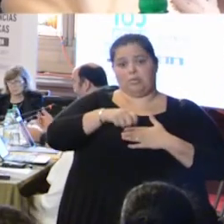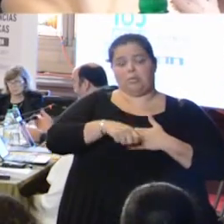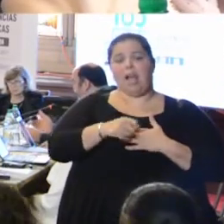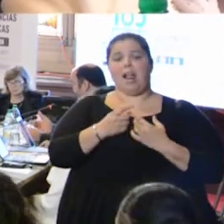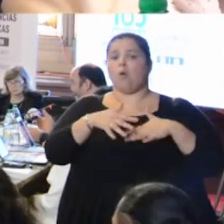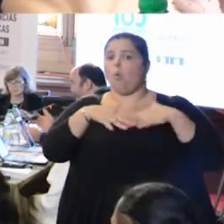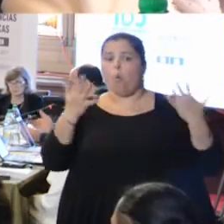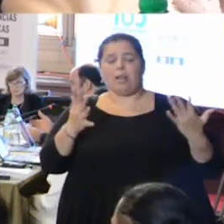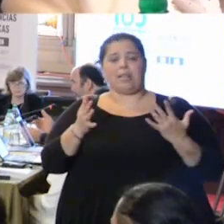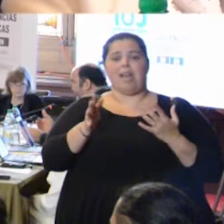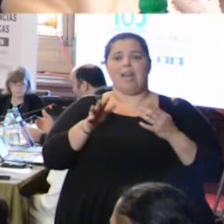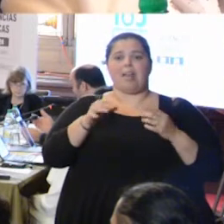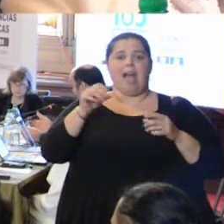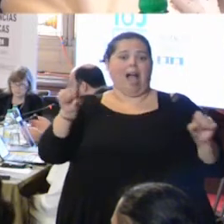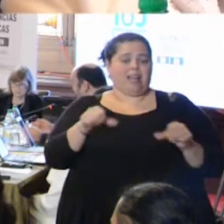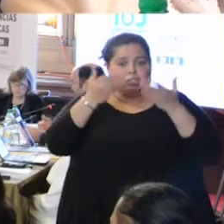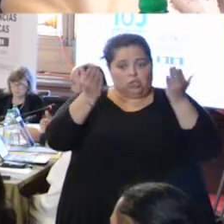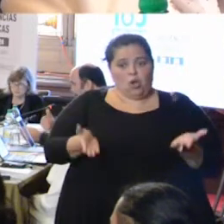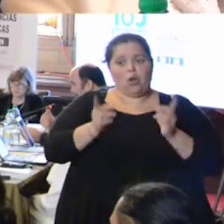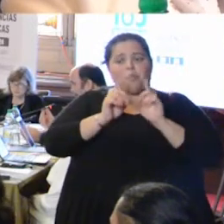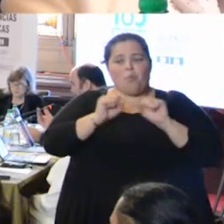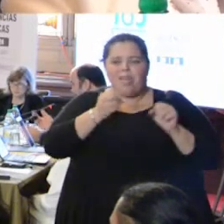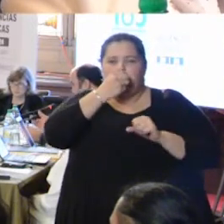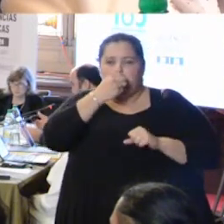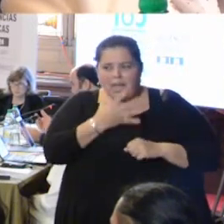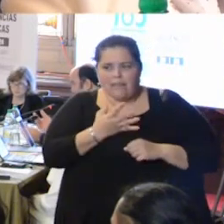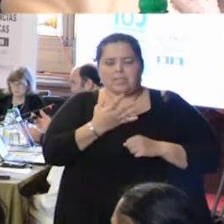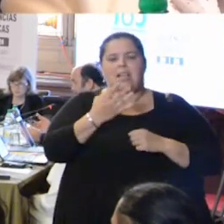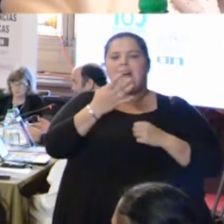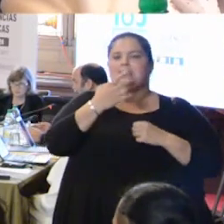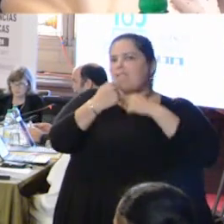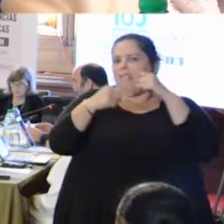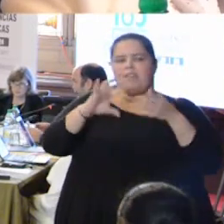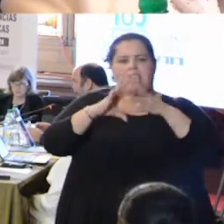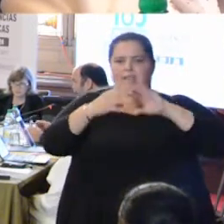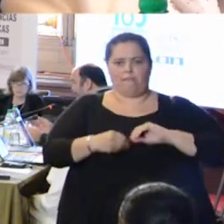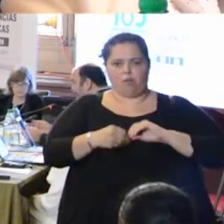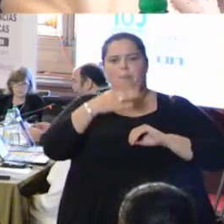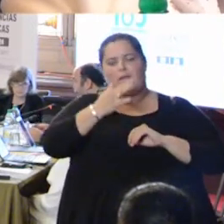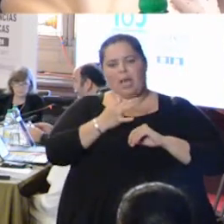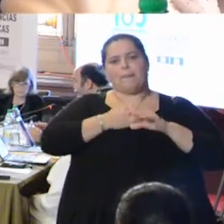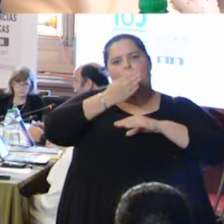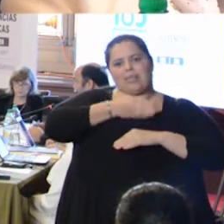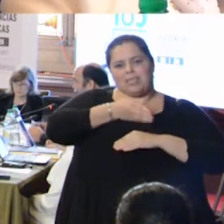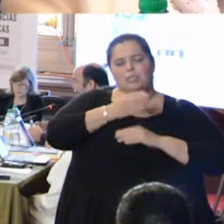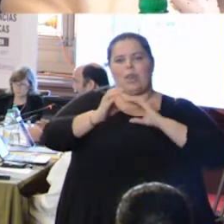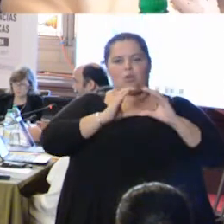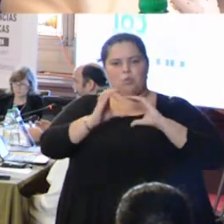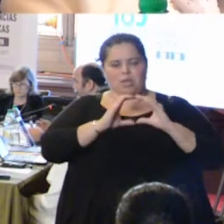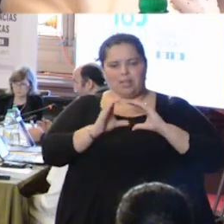beneficiado con protecciones de distinto tipo, de acceso de comunicaciones, de